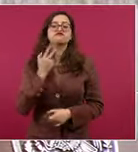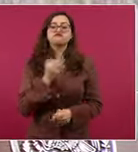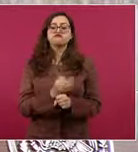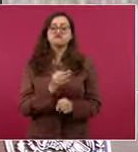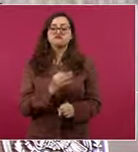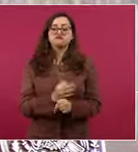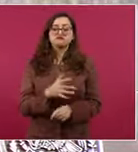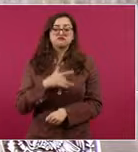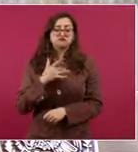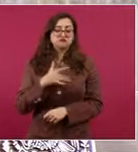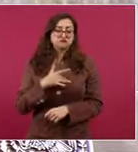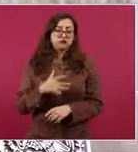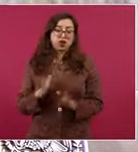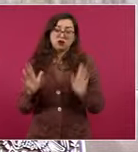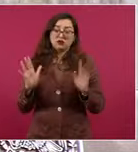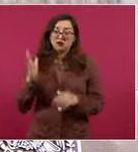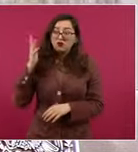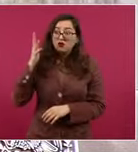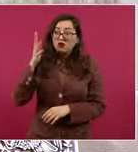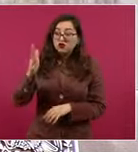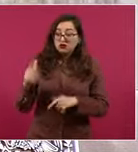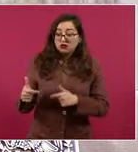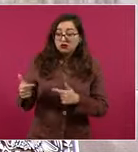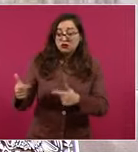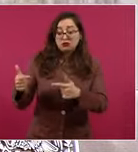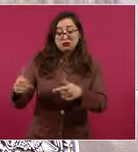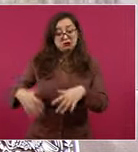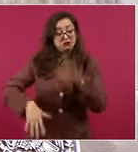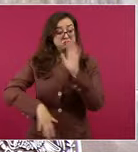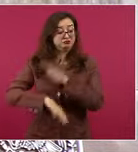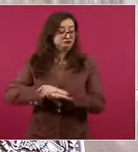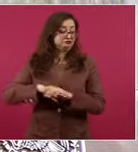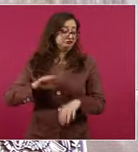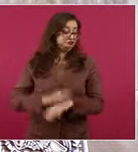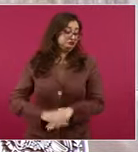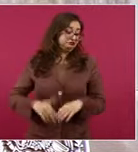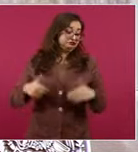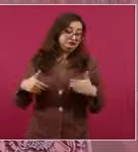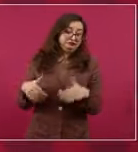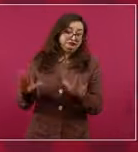y que a ver cómo se acomodan las calabazas.